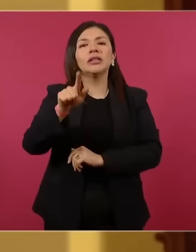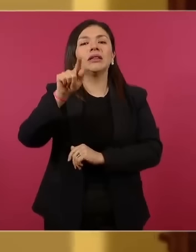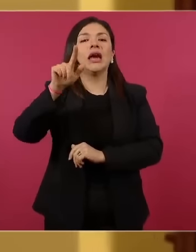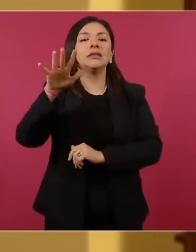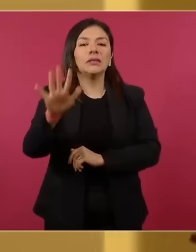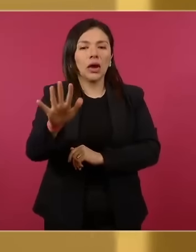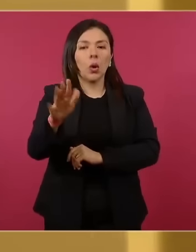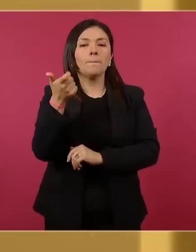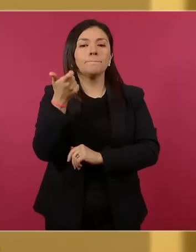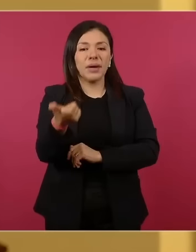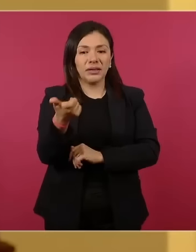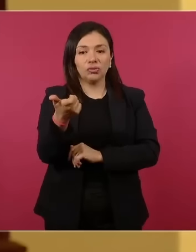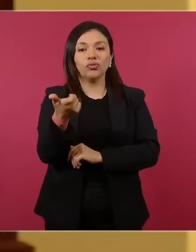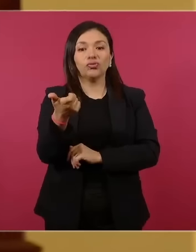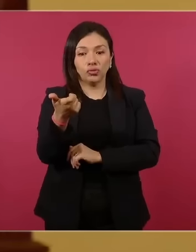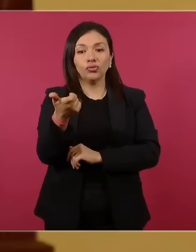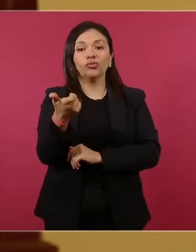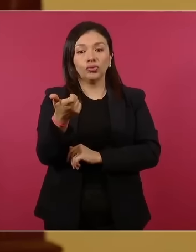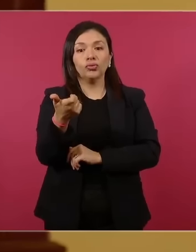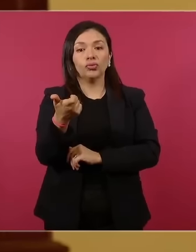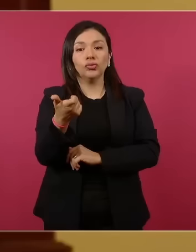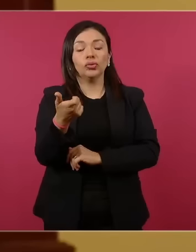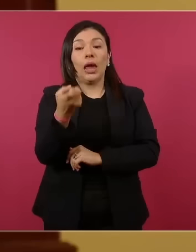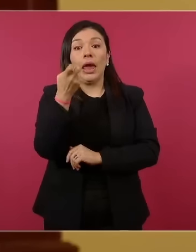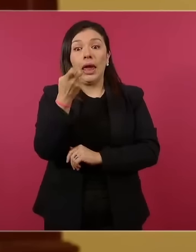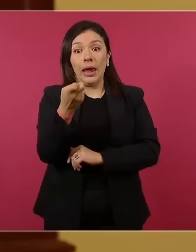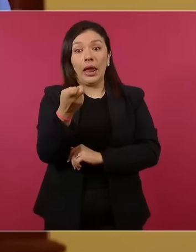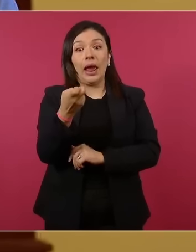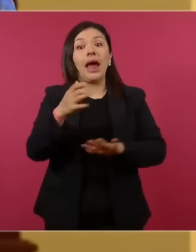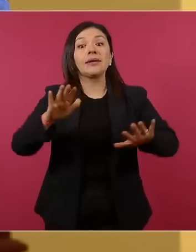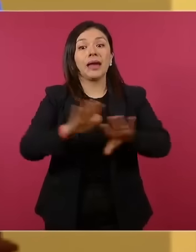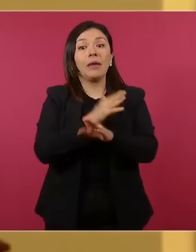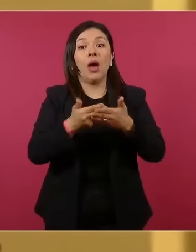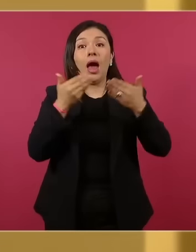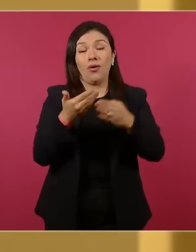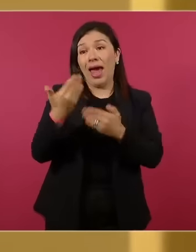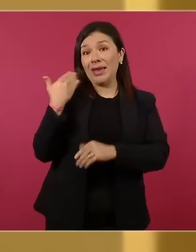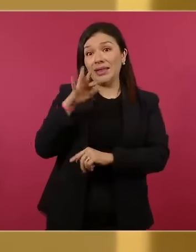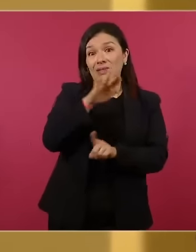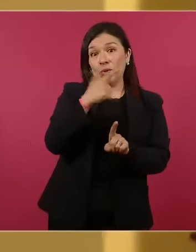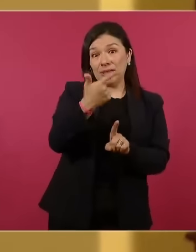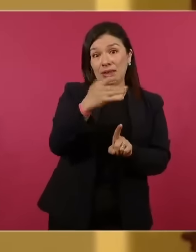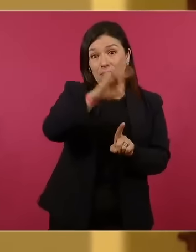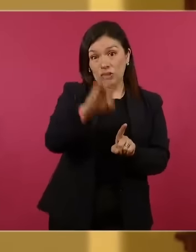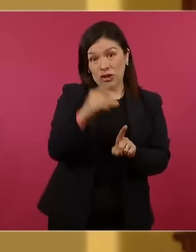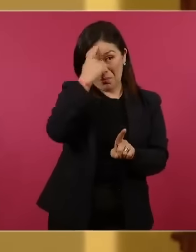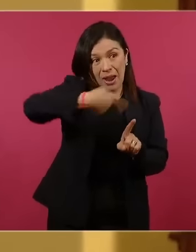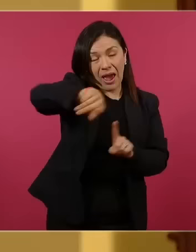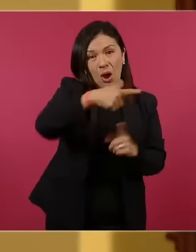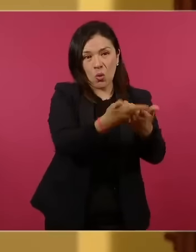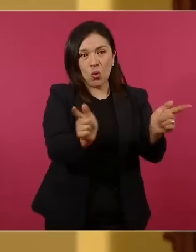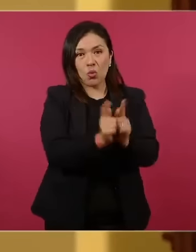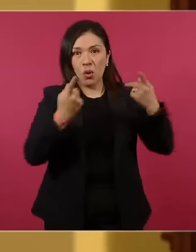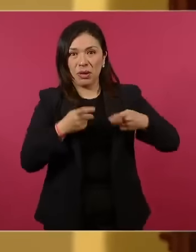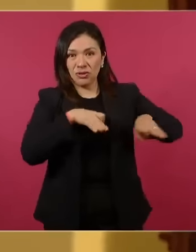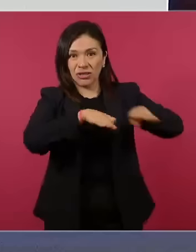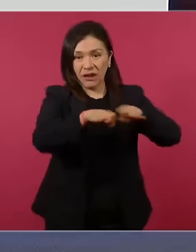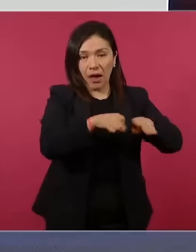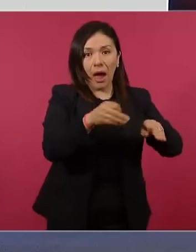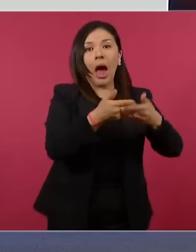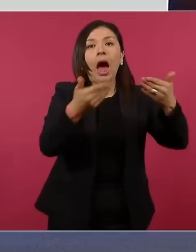3,975 pesos y la tasa de reemplazo con esto pasó del 57% para este grupo de trabajadoras y trabajadores